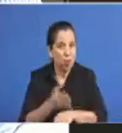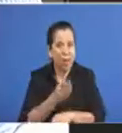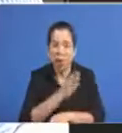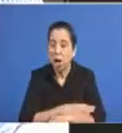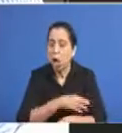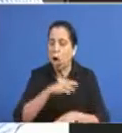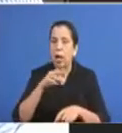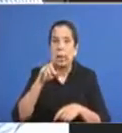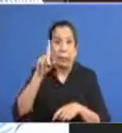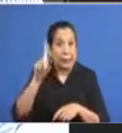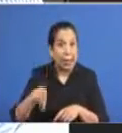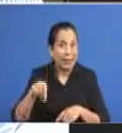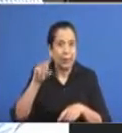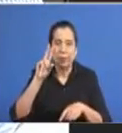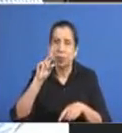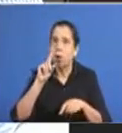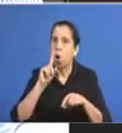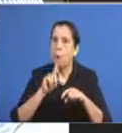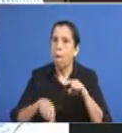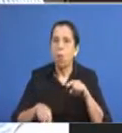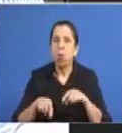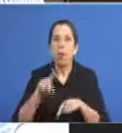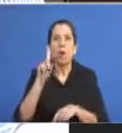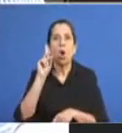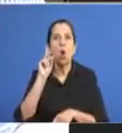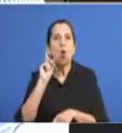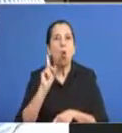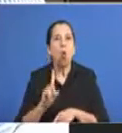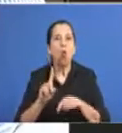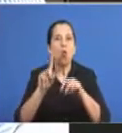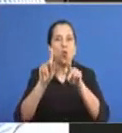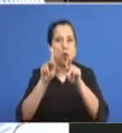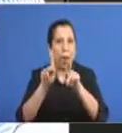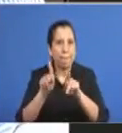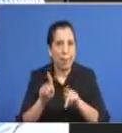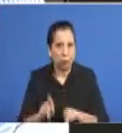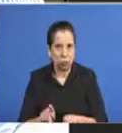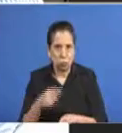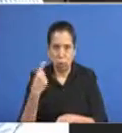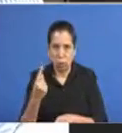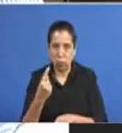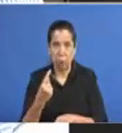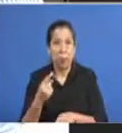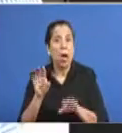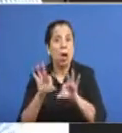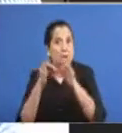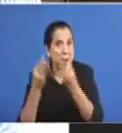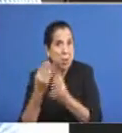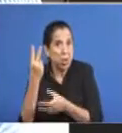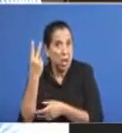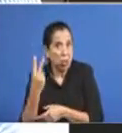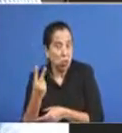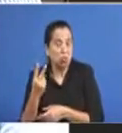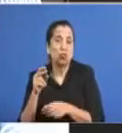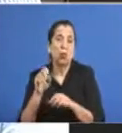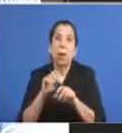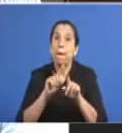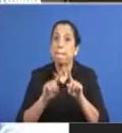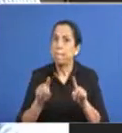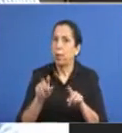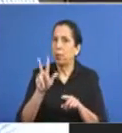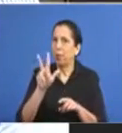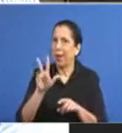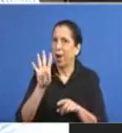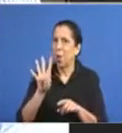cargar más de una persona, o en caso cuando se sube un familiar se suben 2, pero no pueden cargar más porque es selectivo.